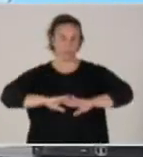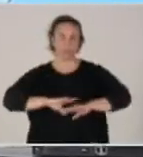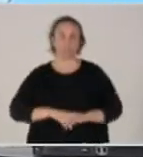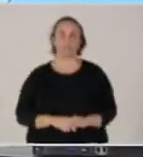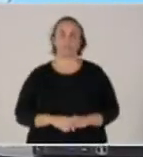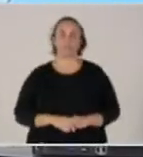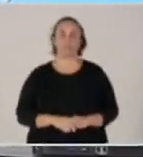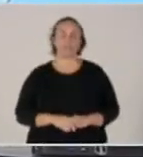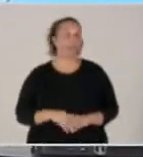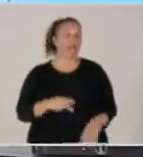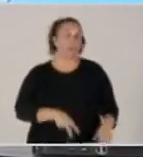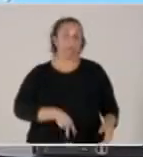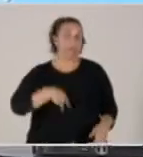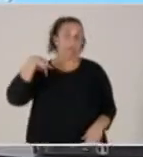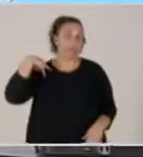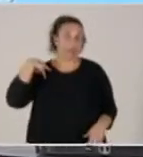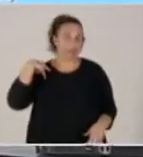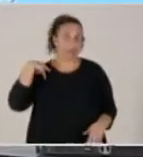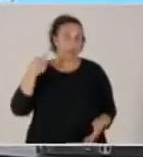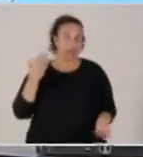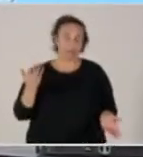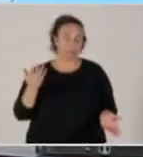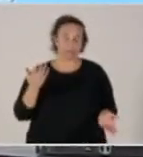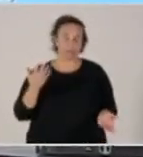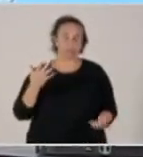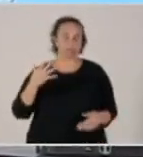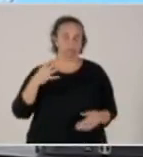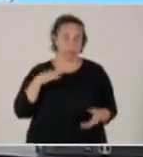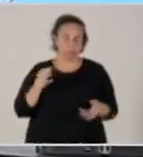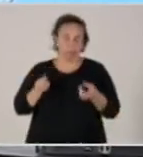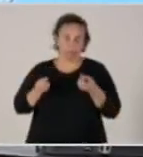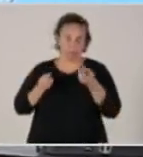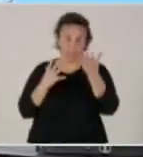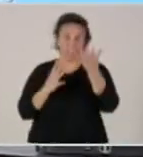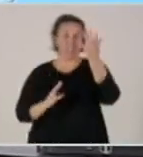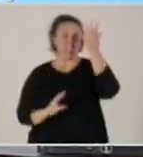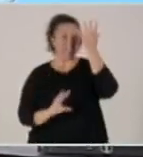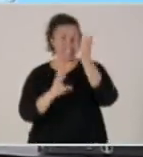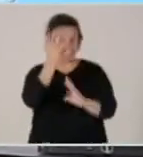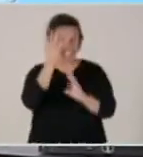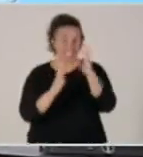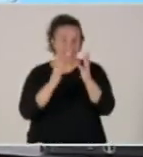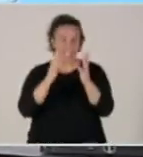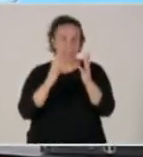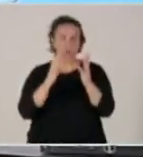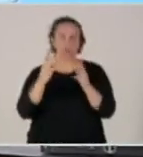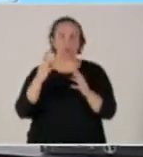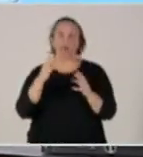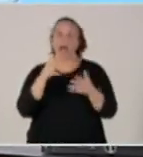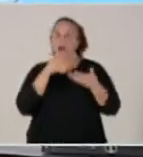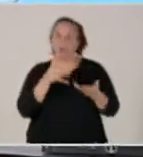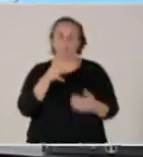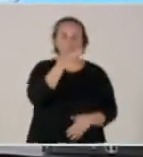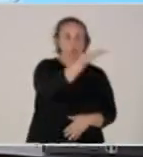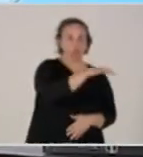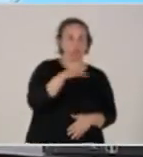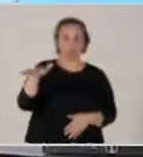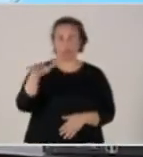a grandes rasgos podemos decir que el incendio el incendio se puede vivir en dos partes ahora la